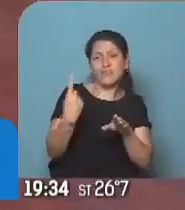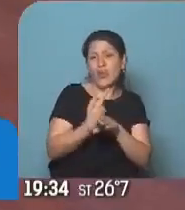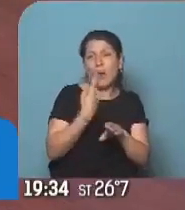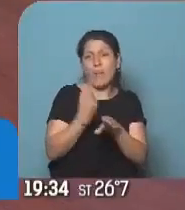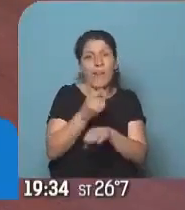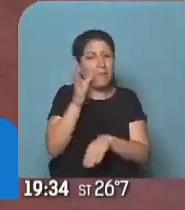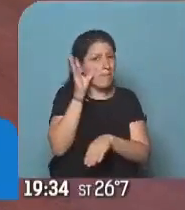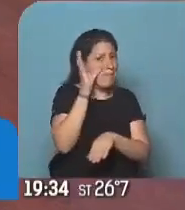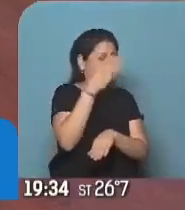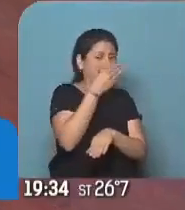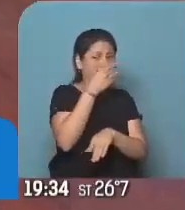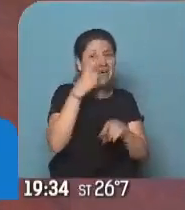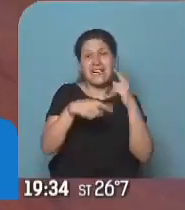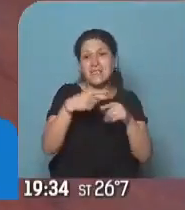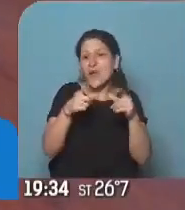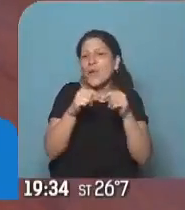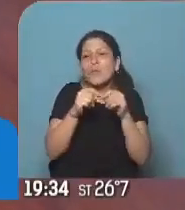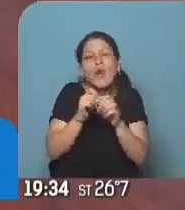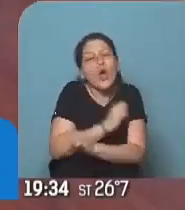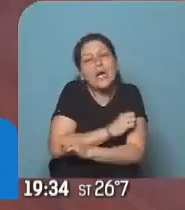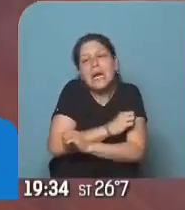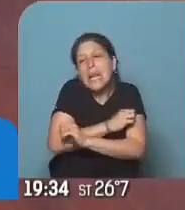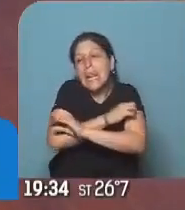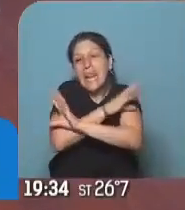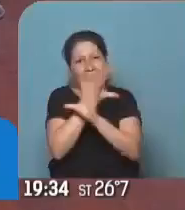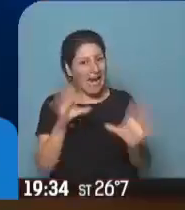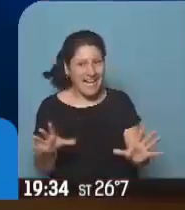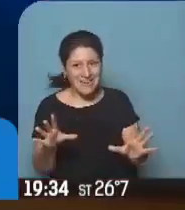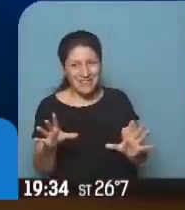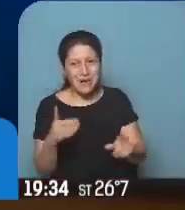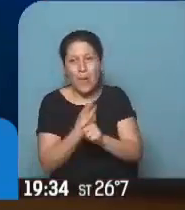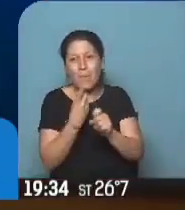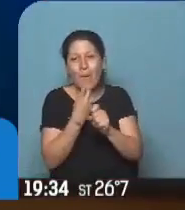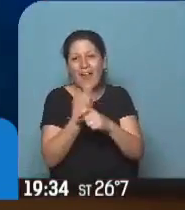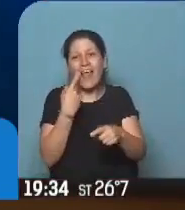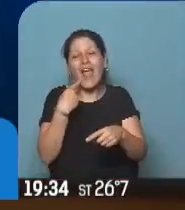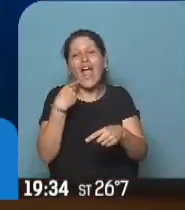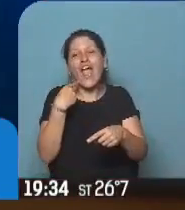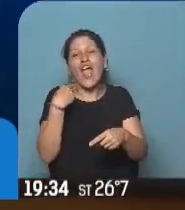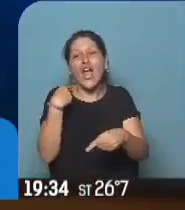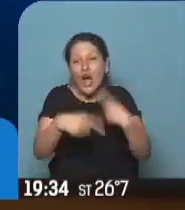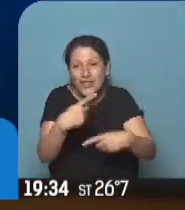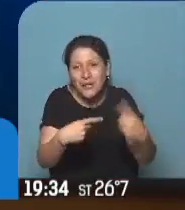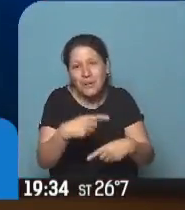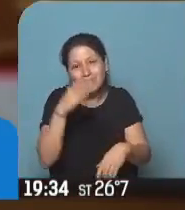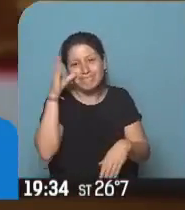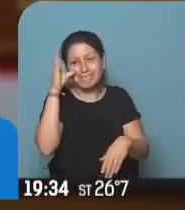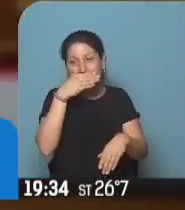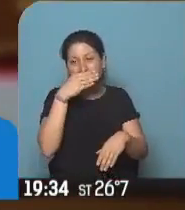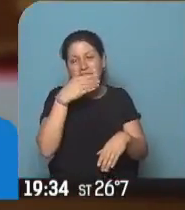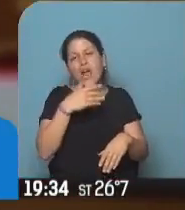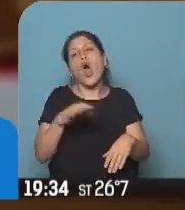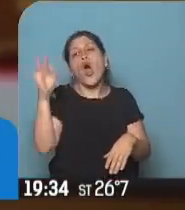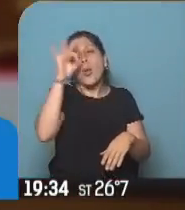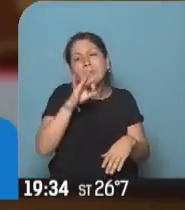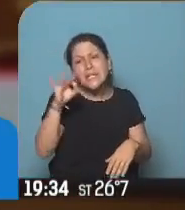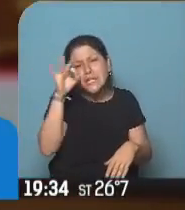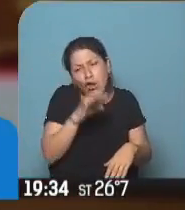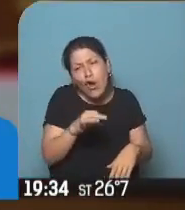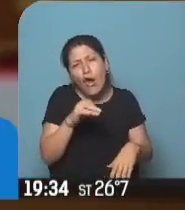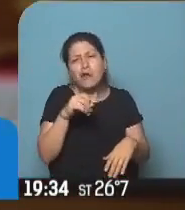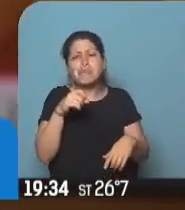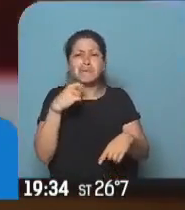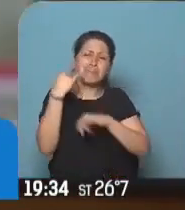los datos duros, ¿no? Si uno entra en una discusión de opiniones o de anécdotas, no vamos a llegar